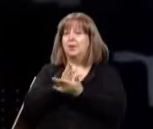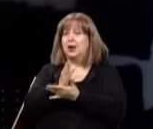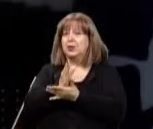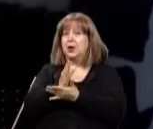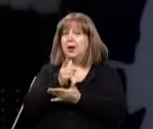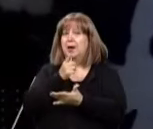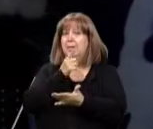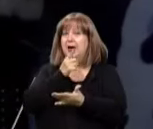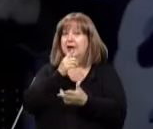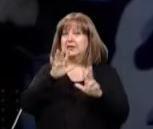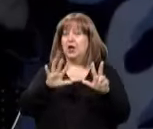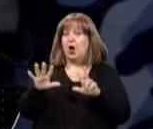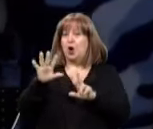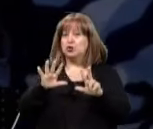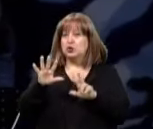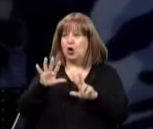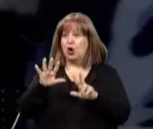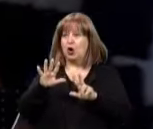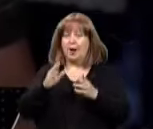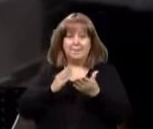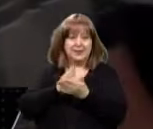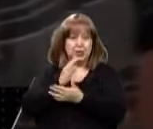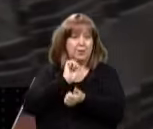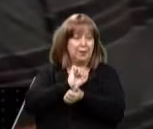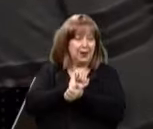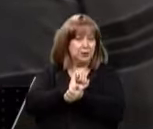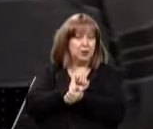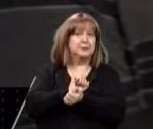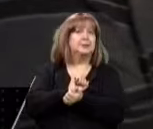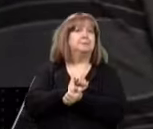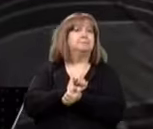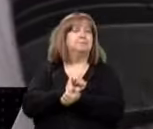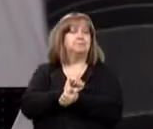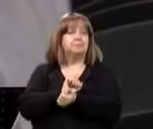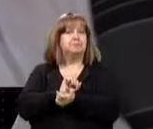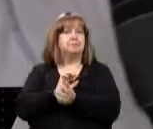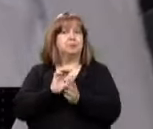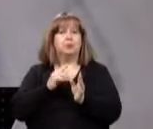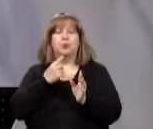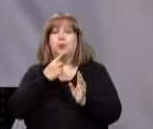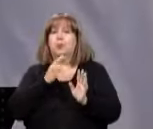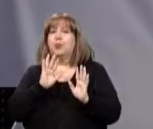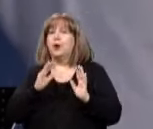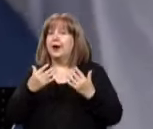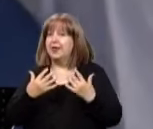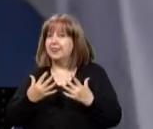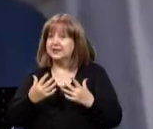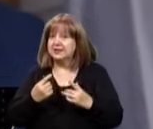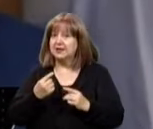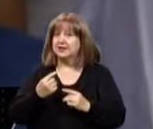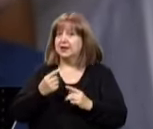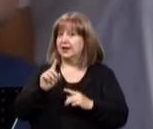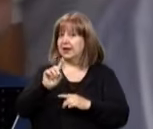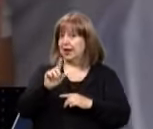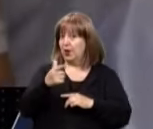quizás ninguno de los 8 que hoy están imputados podrían obtener la pena máxima. Obviamente que son